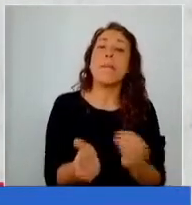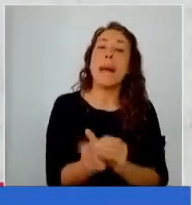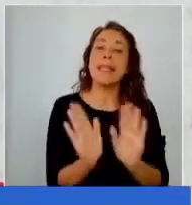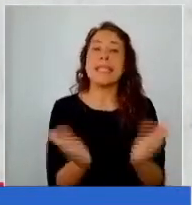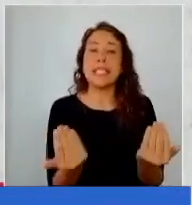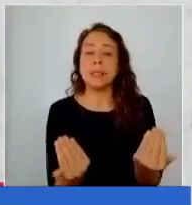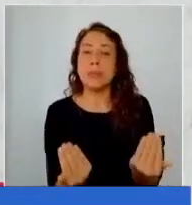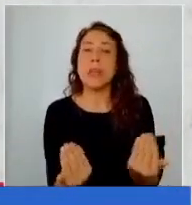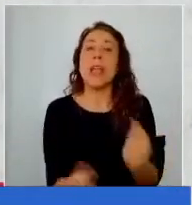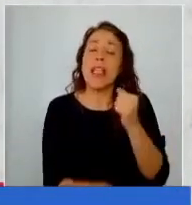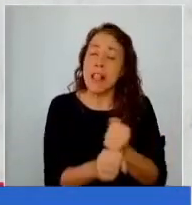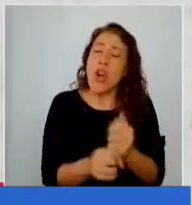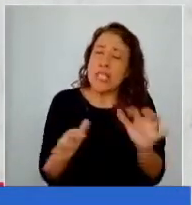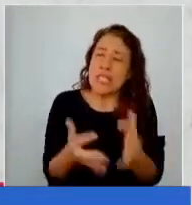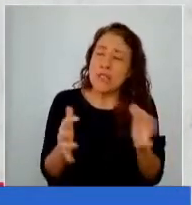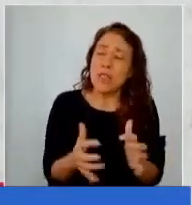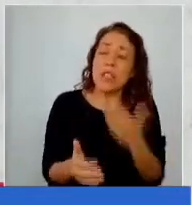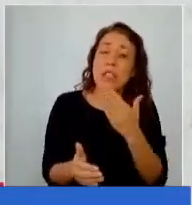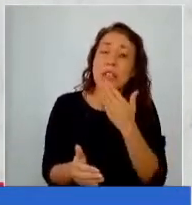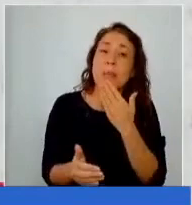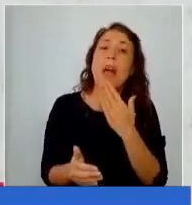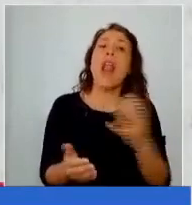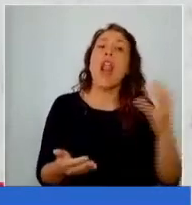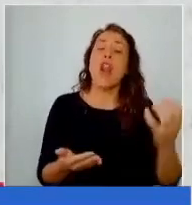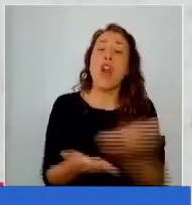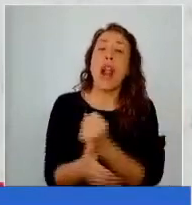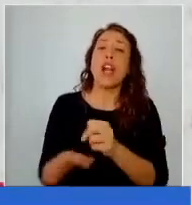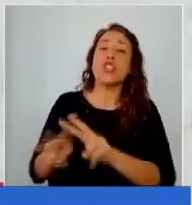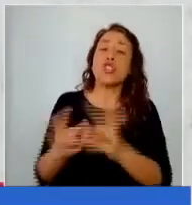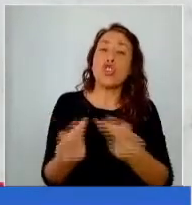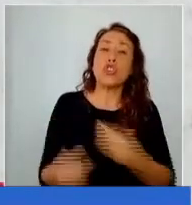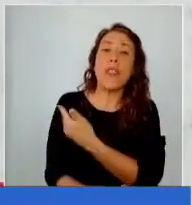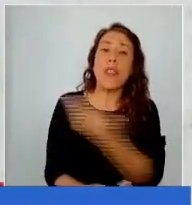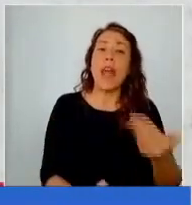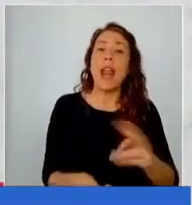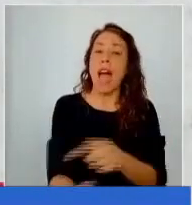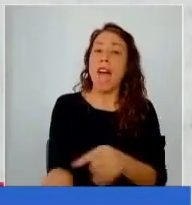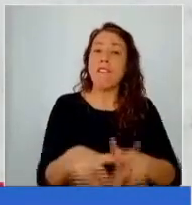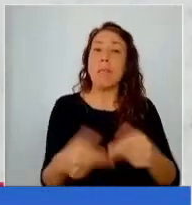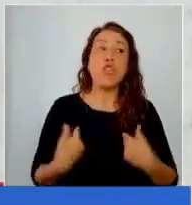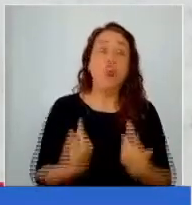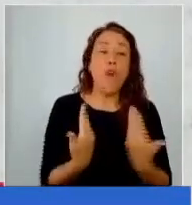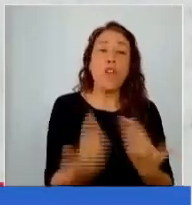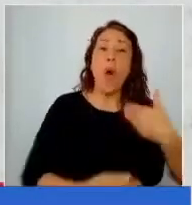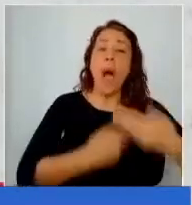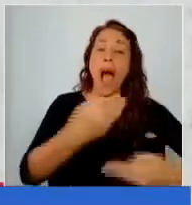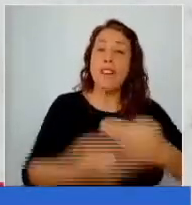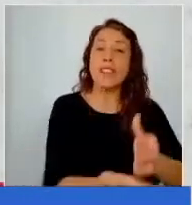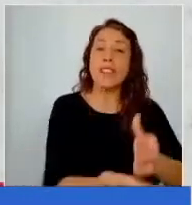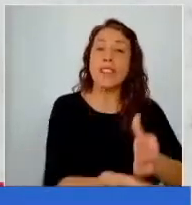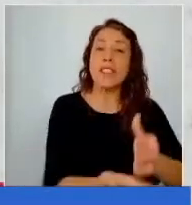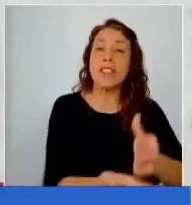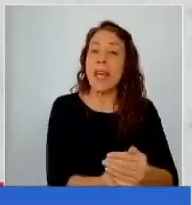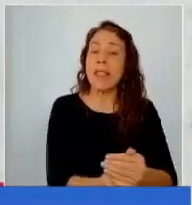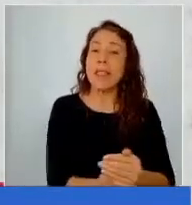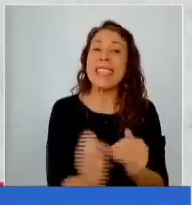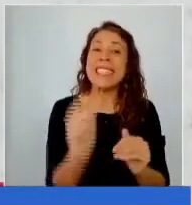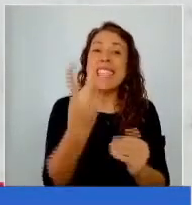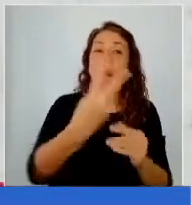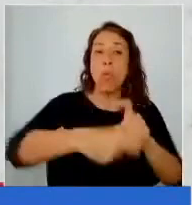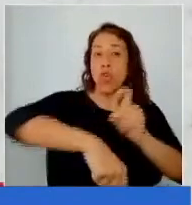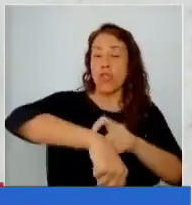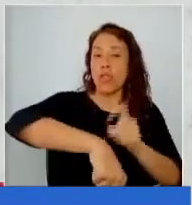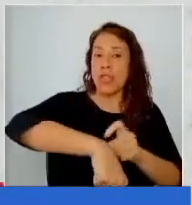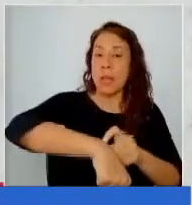duro y la condición de Buscar soluciones para la familia Yo Les propongo avanzar en una agenda de segundo tiempo que nos